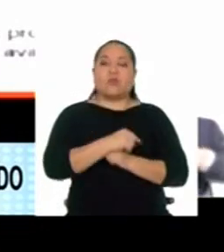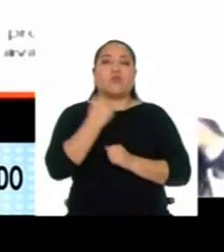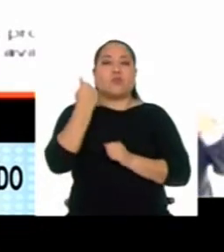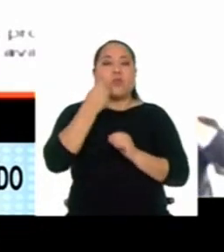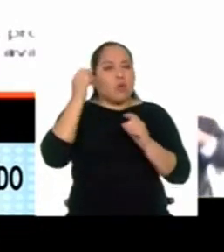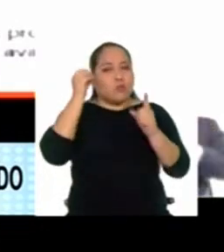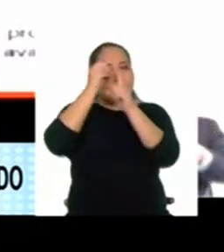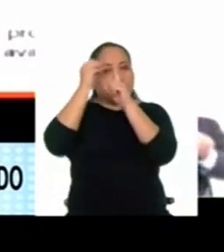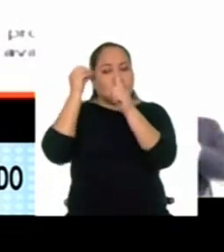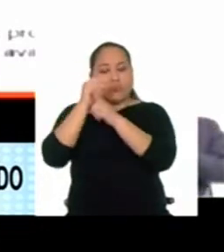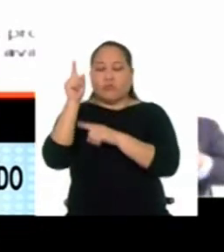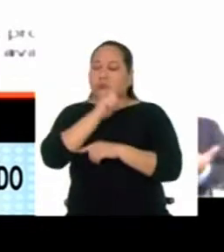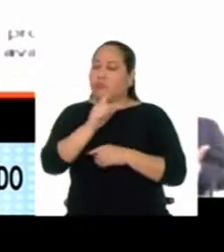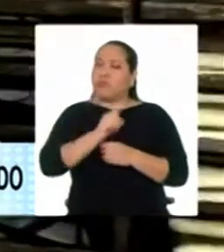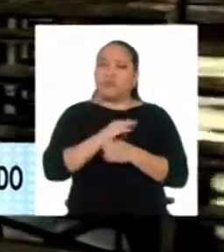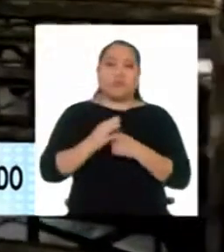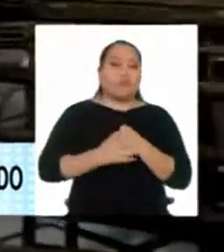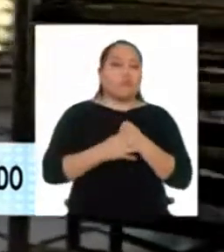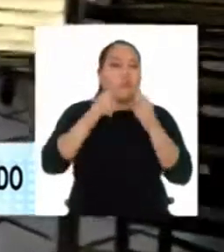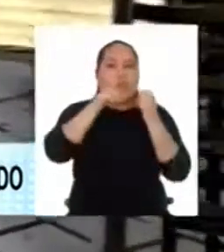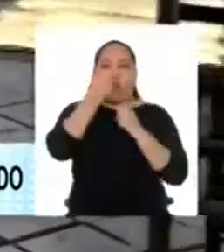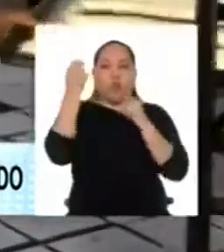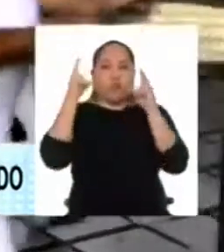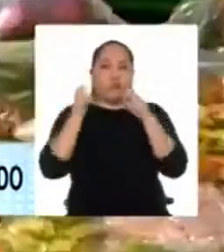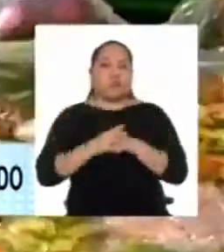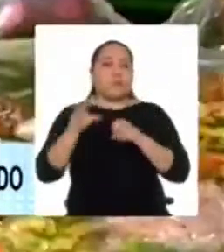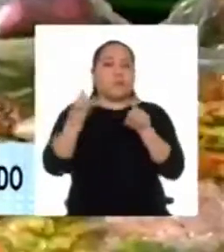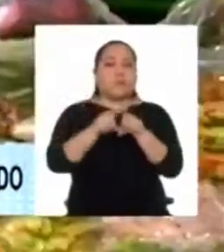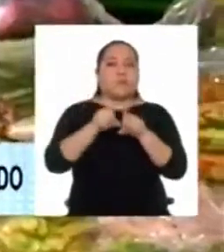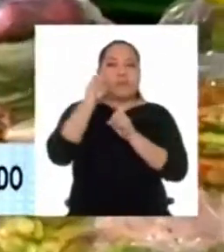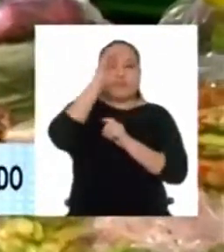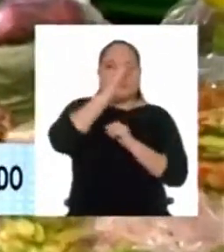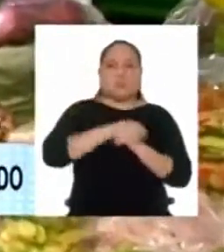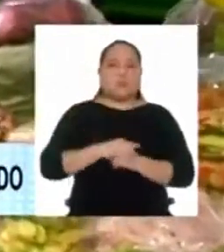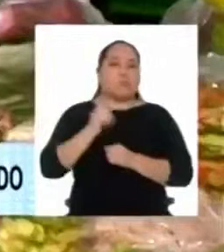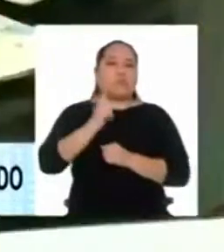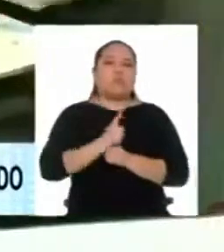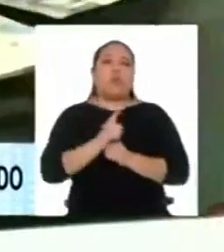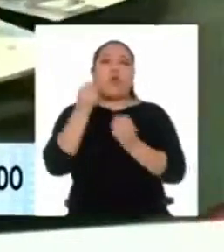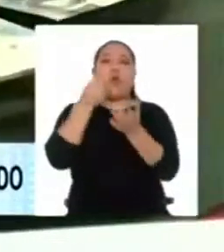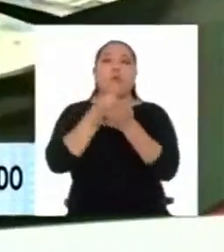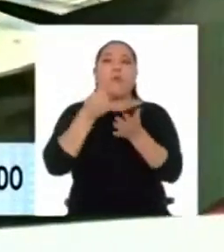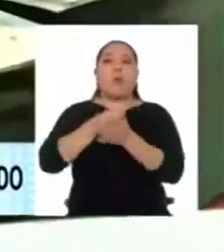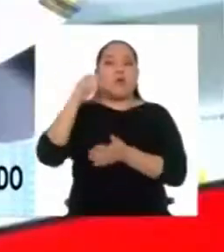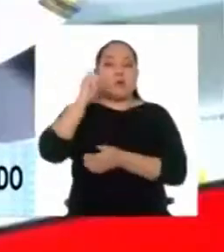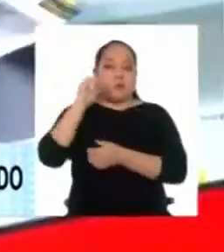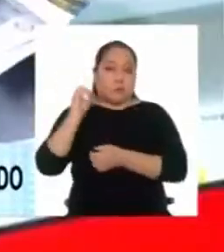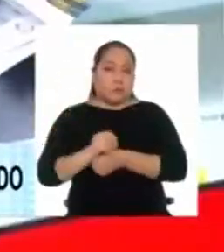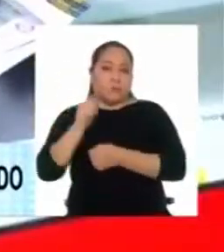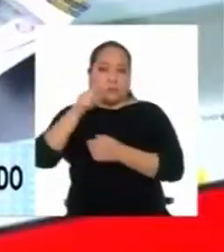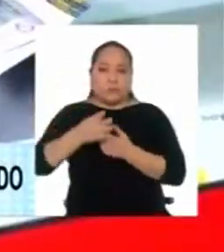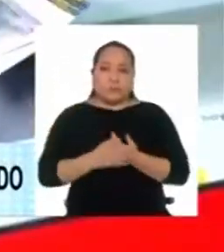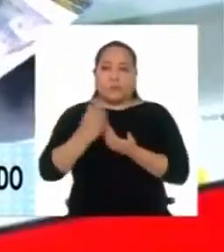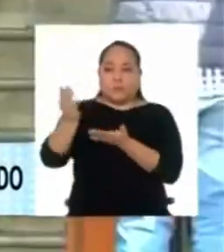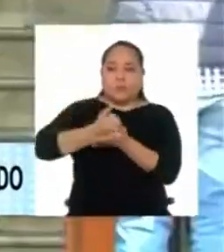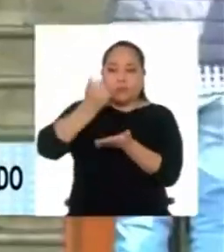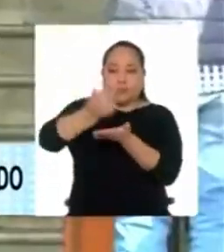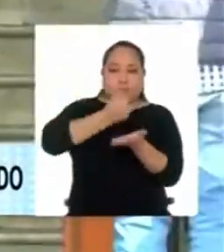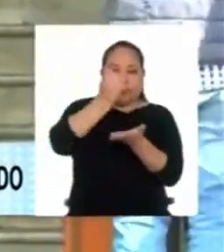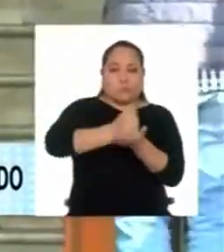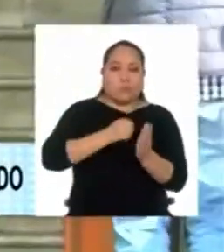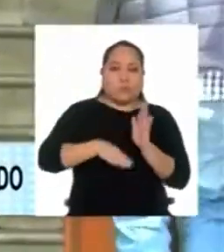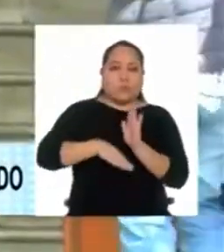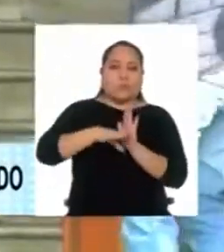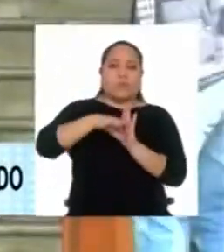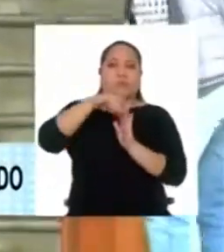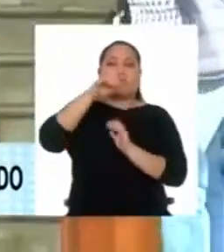esos fines, no en burocracia inútil. También buscarán luchar contra la evasión y formalizar, y de esta forma aumentar la recaudación.